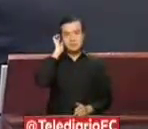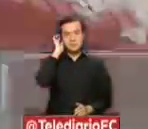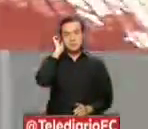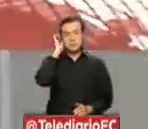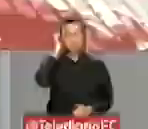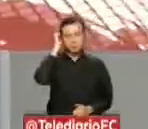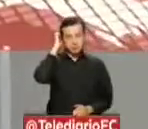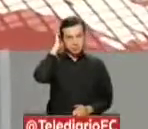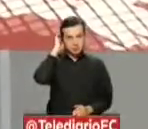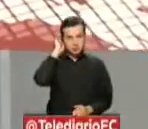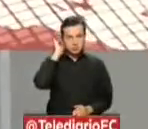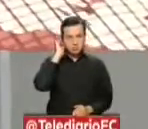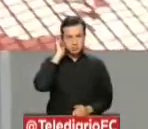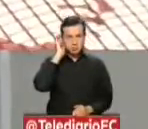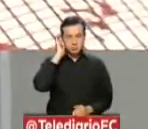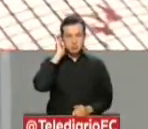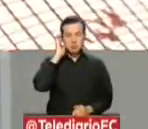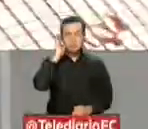Telediario.